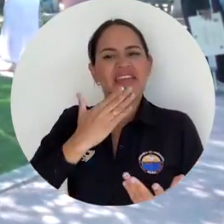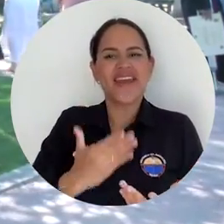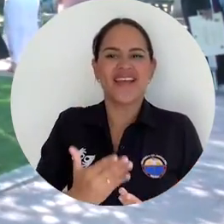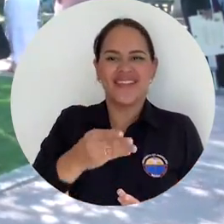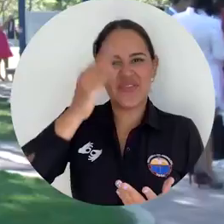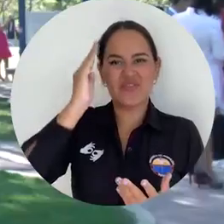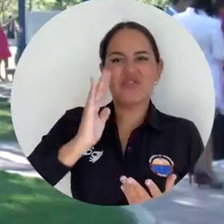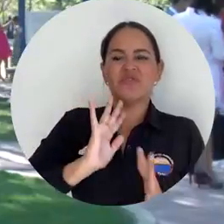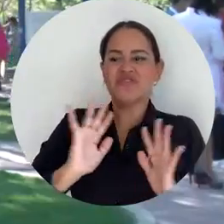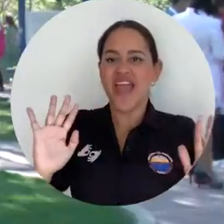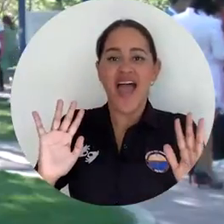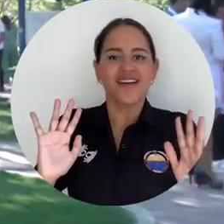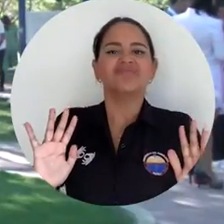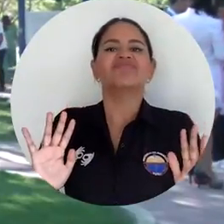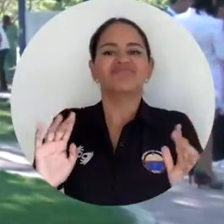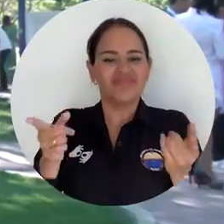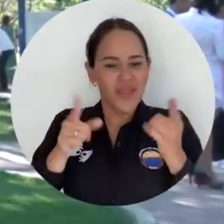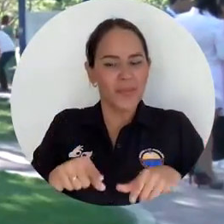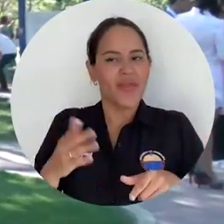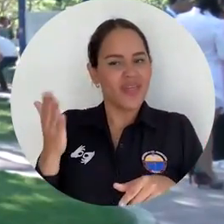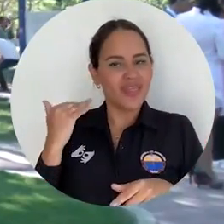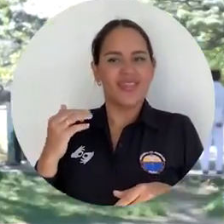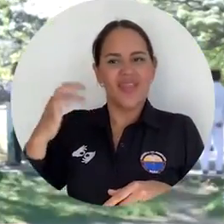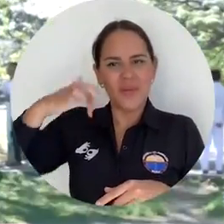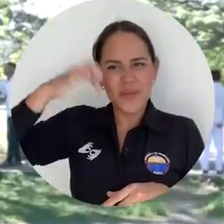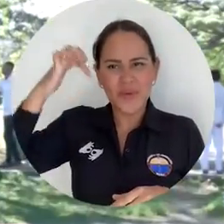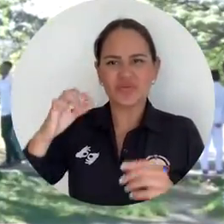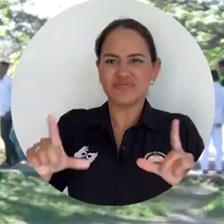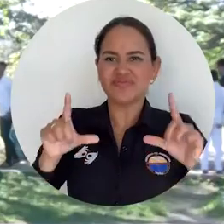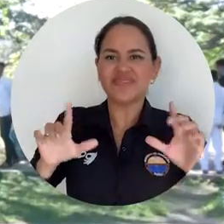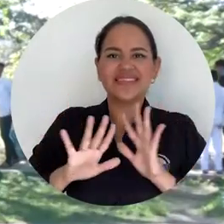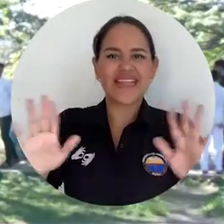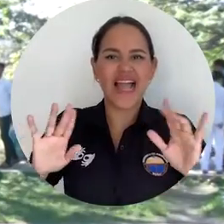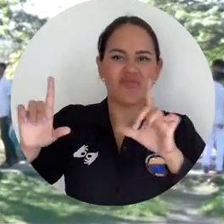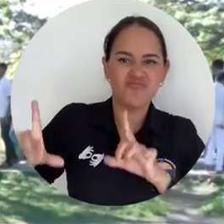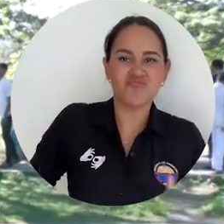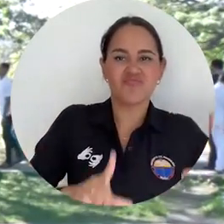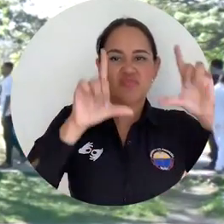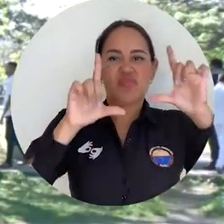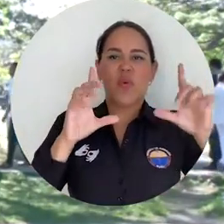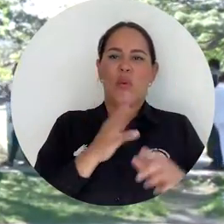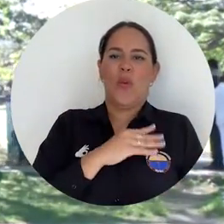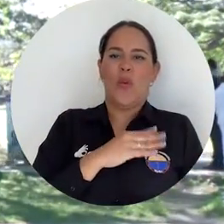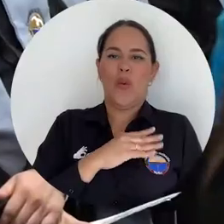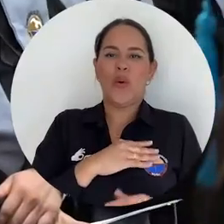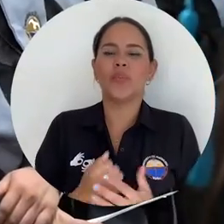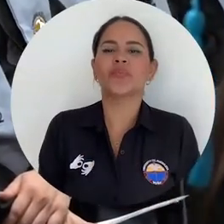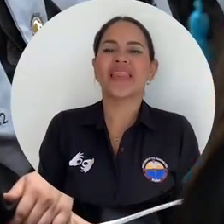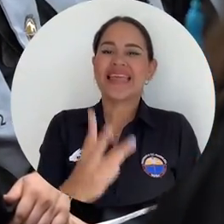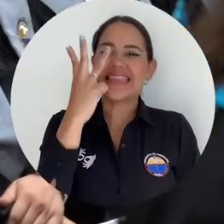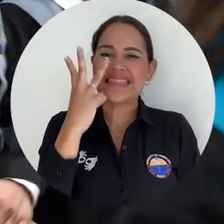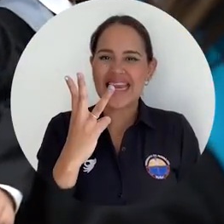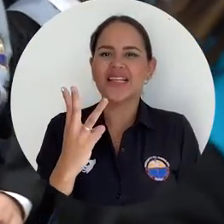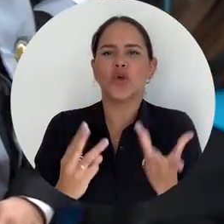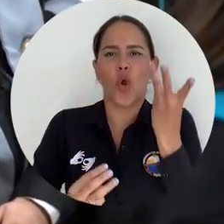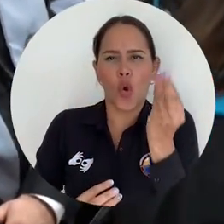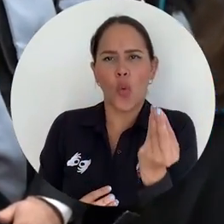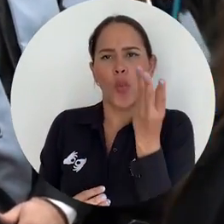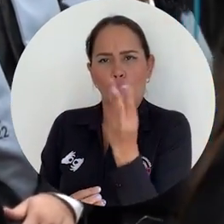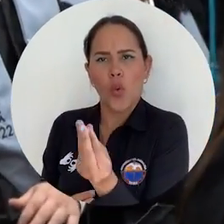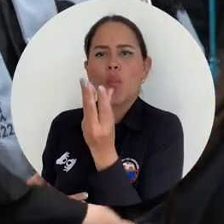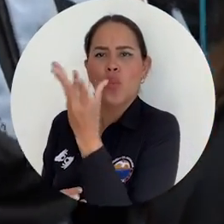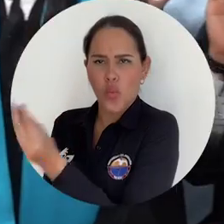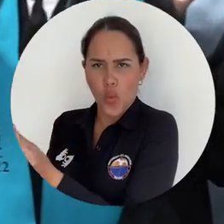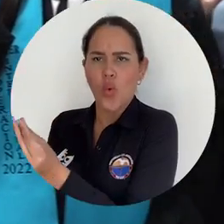continuar mis estudios aquí tuve la oportunidad la facilidad también para poder iniciar este estudio acá de posgrado fueron tres ceremonias para